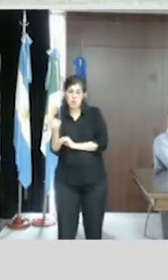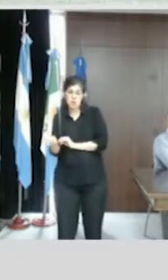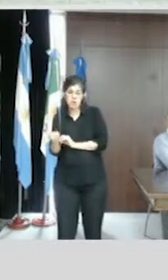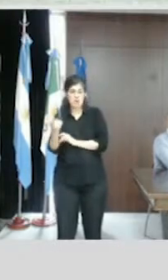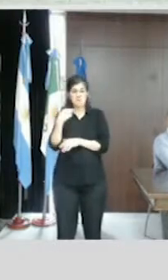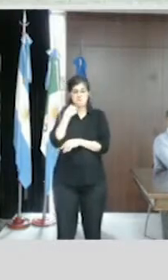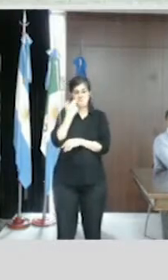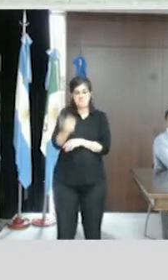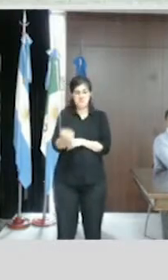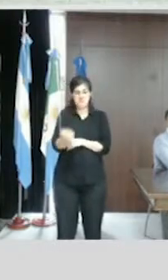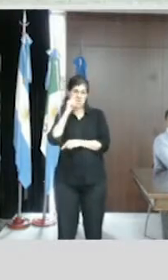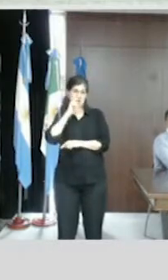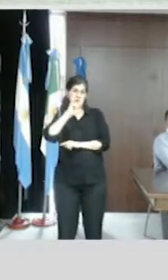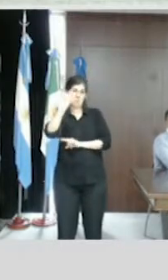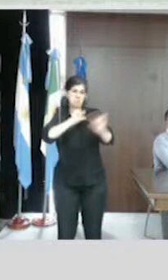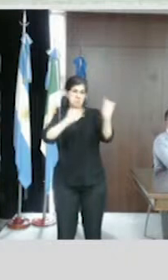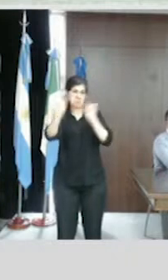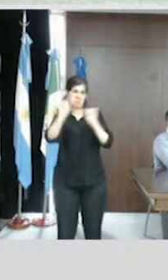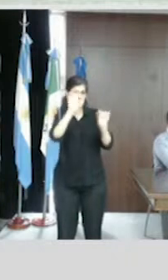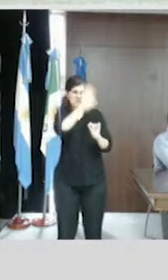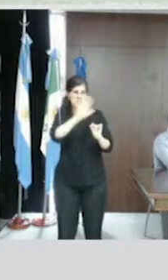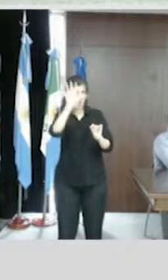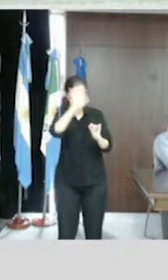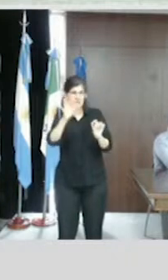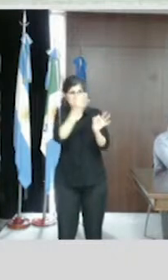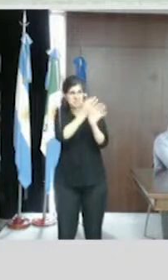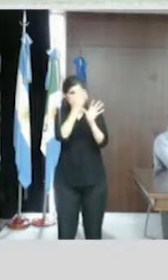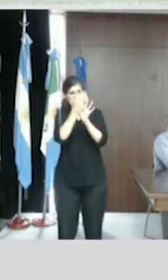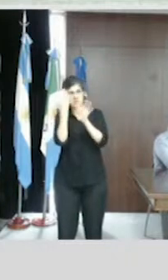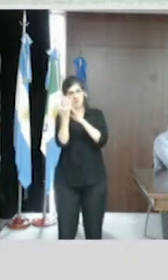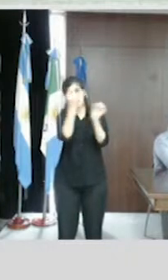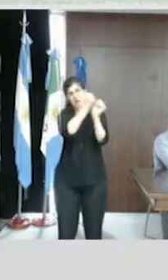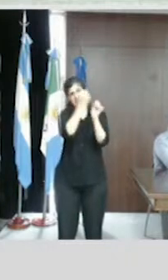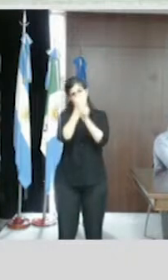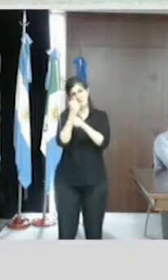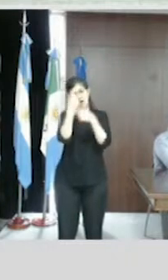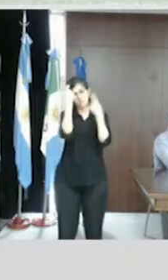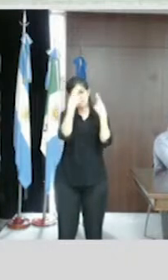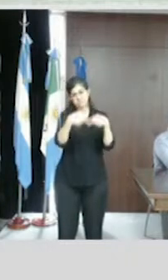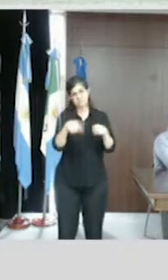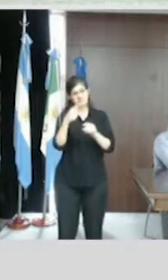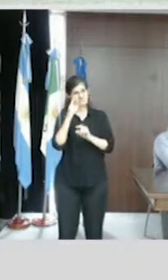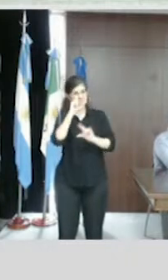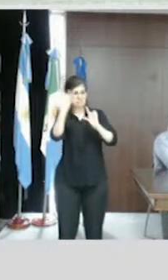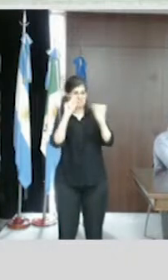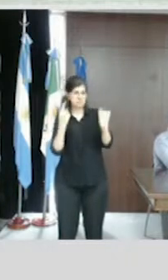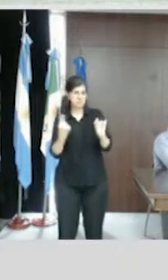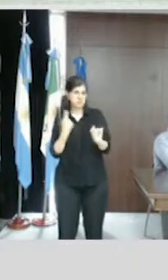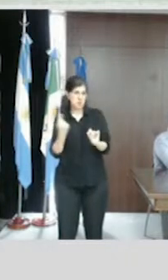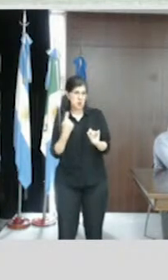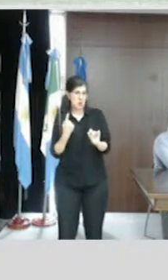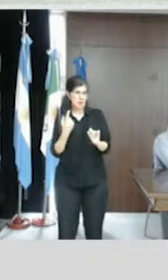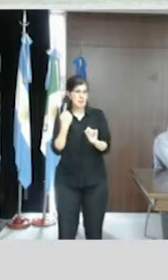fueron a vivir a otros países y están en su derecho, por supuesto. Pero eso no significa que me